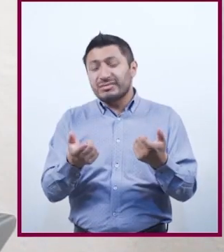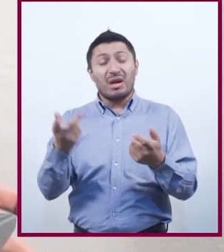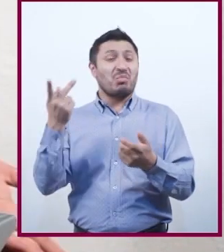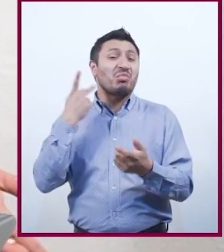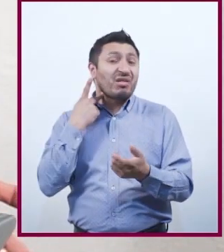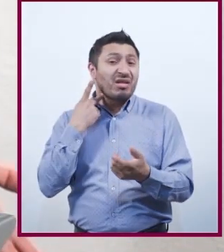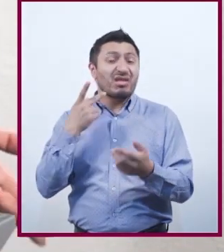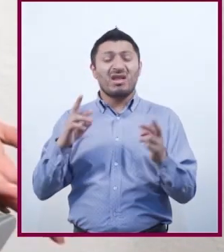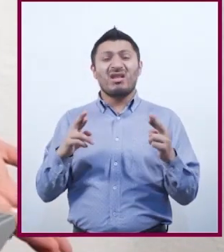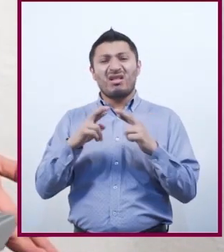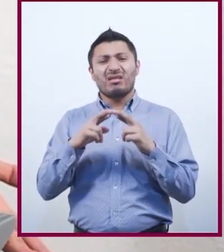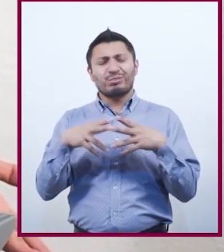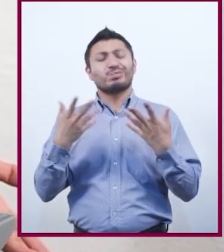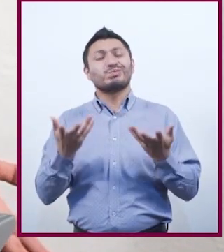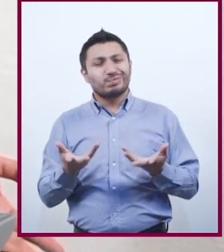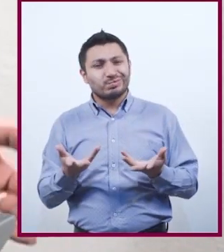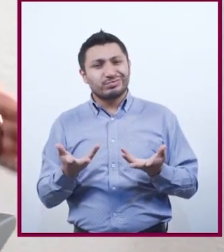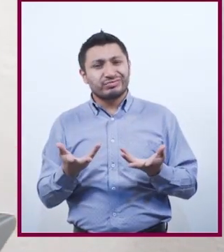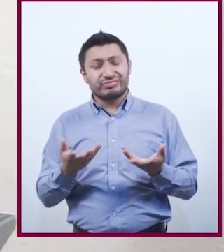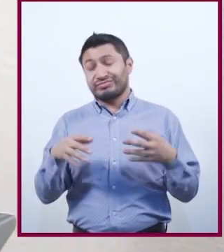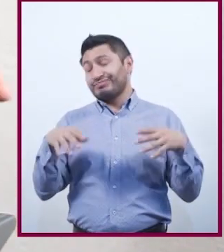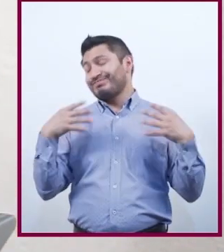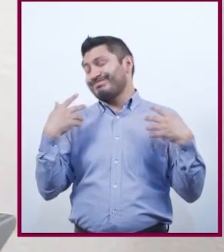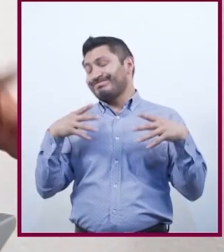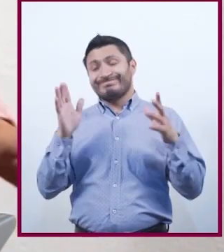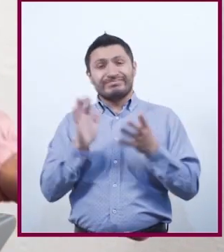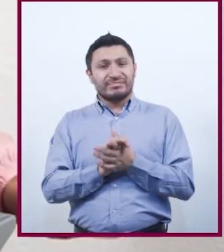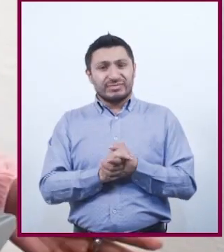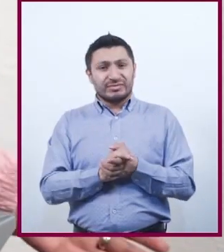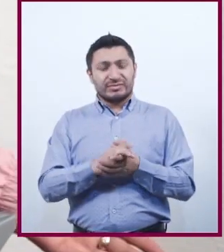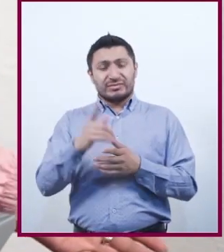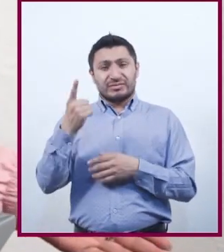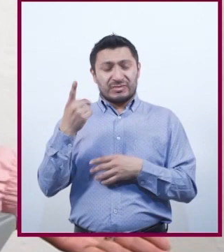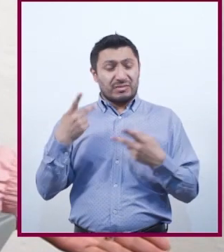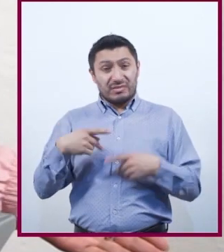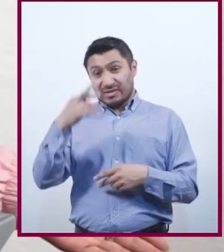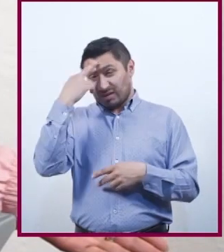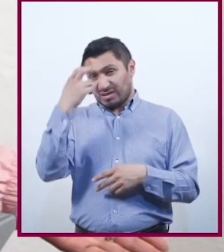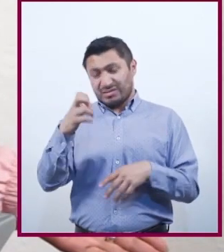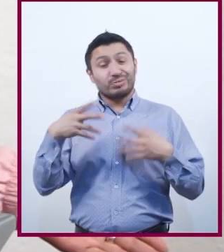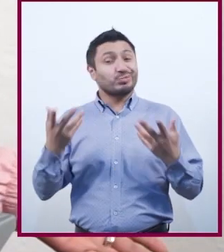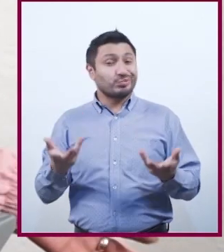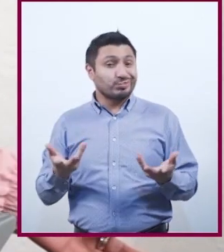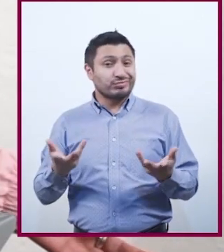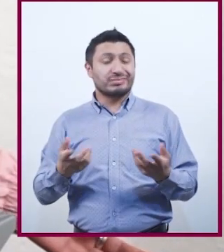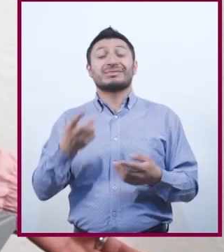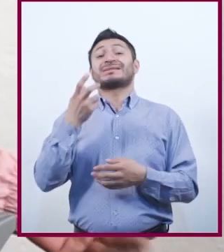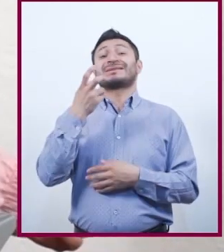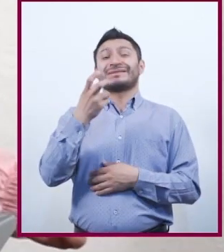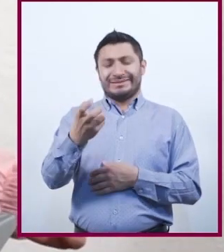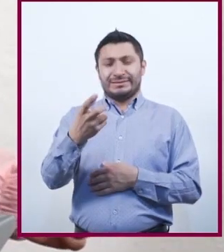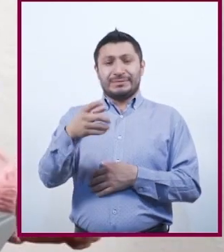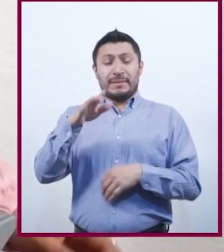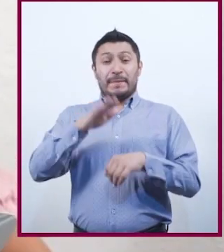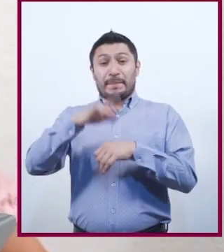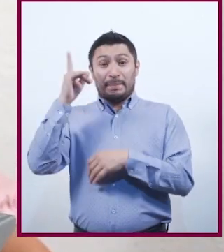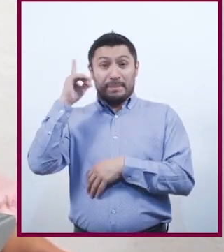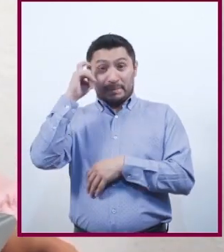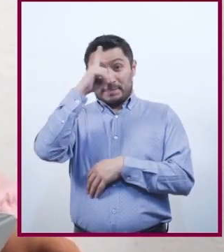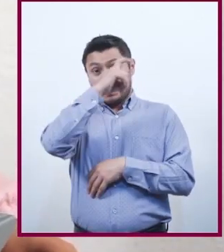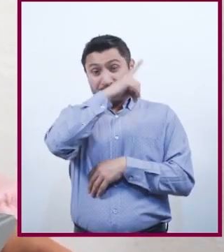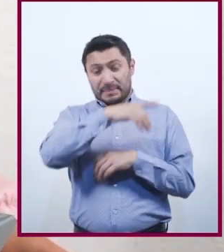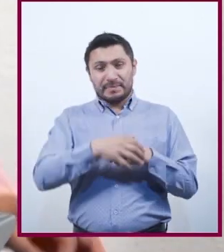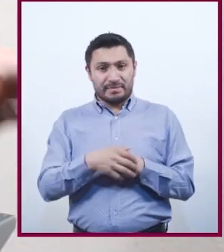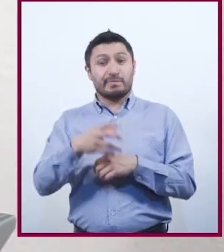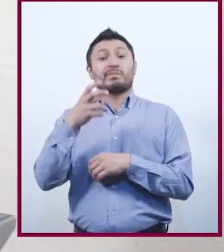económica, política o religiosa? Uf, ¿alguien tiene la razón? Eso es aún más difícil